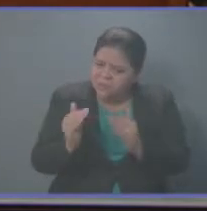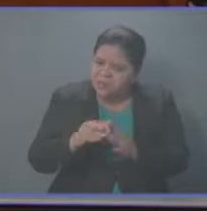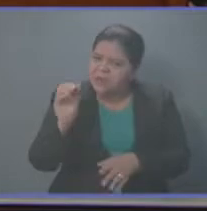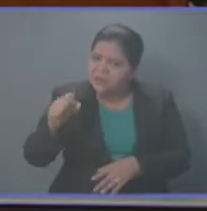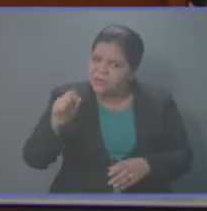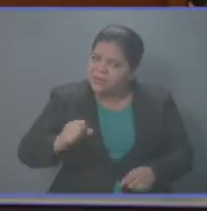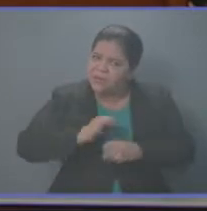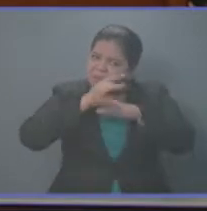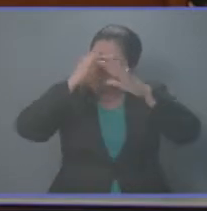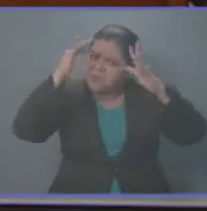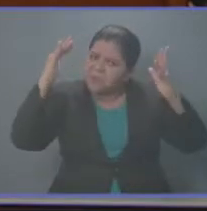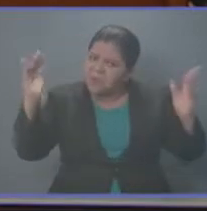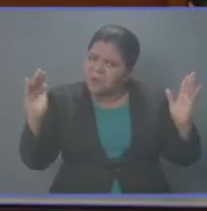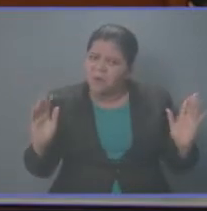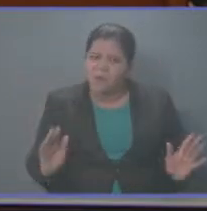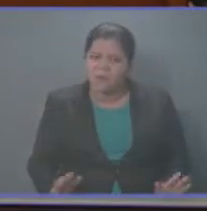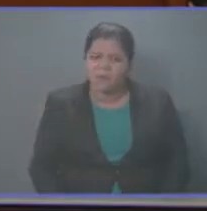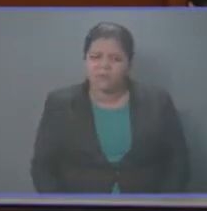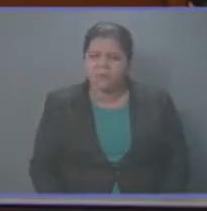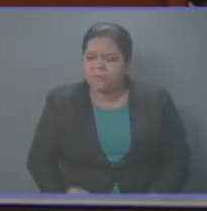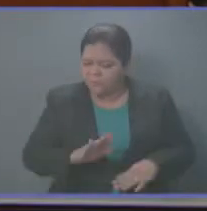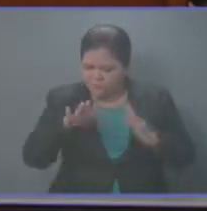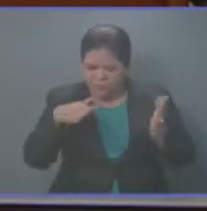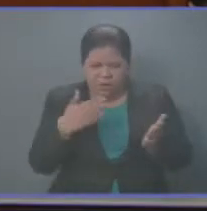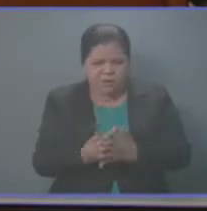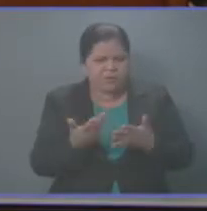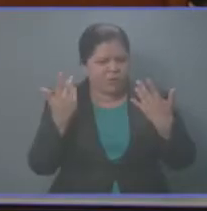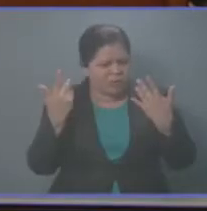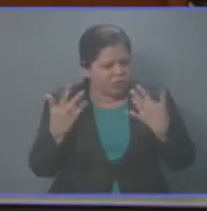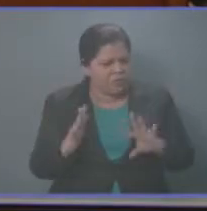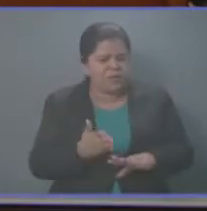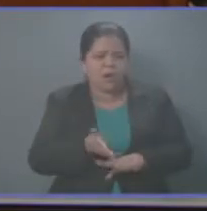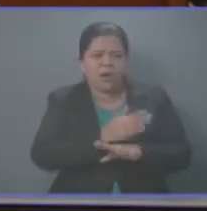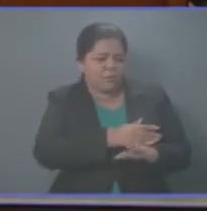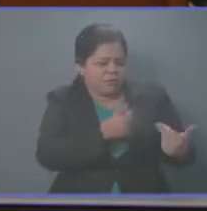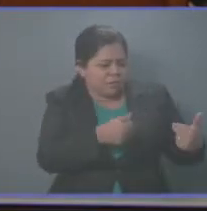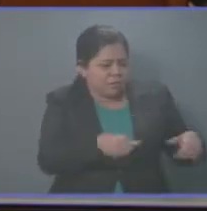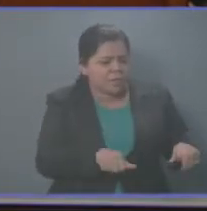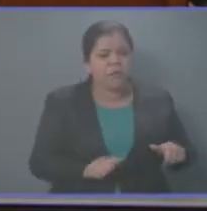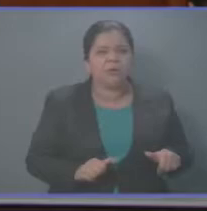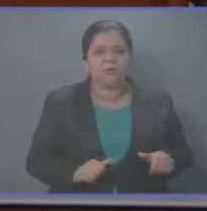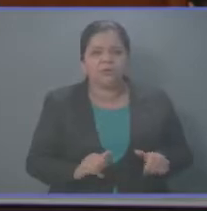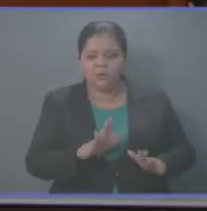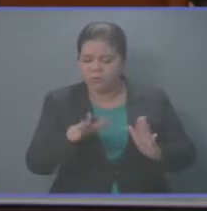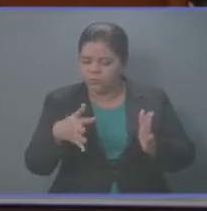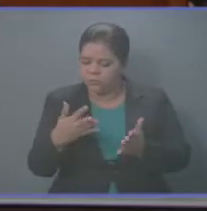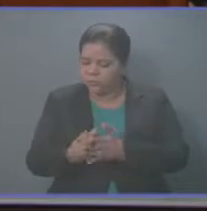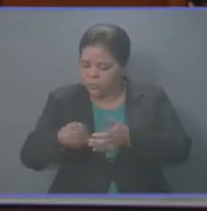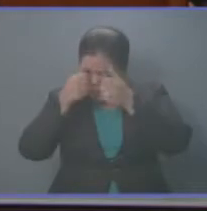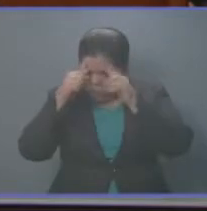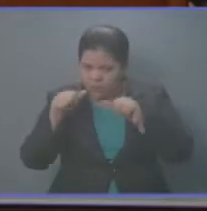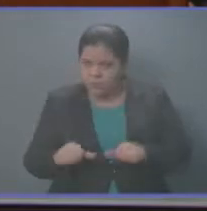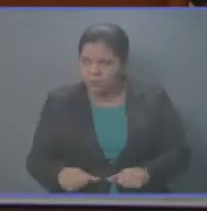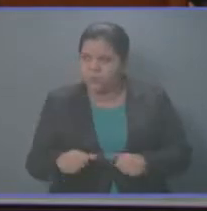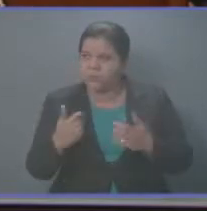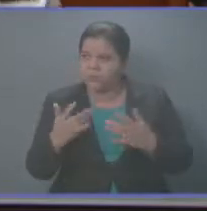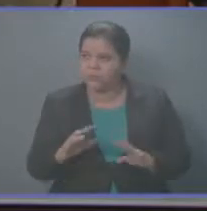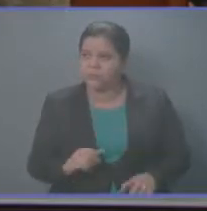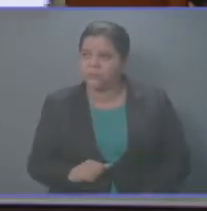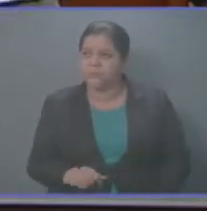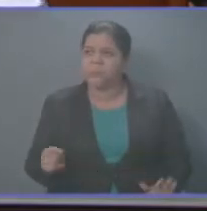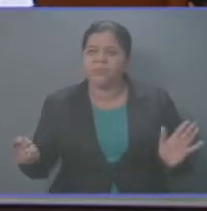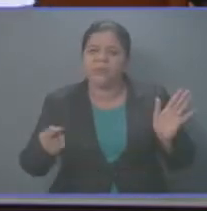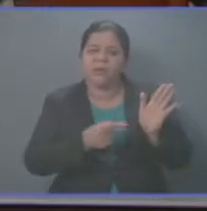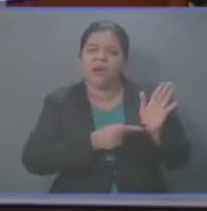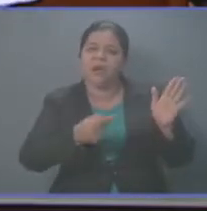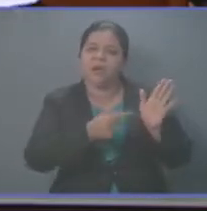un madrugón a plena luz del día, todo está cocinado. Aquí están todos los acuerdos que llegaron. Aquí